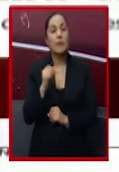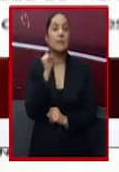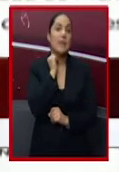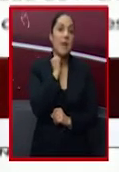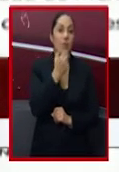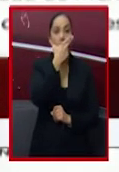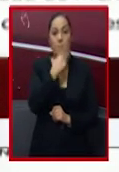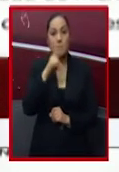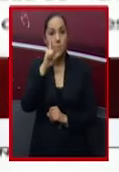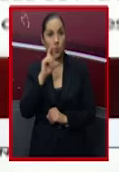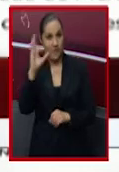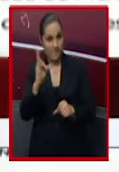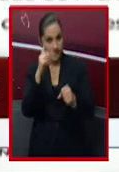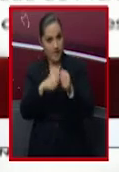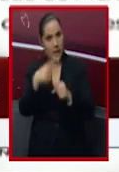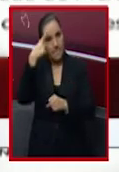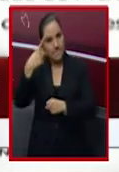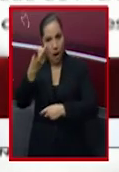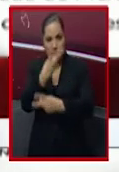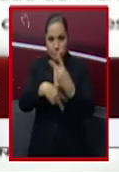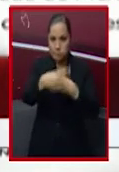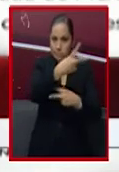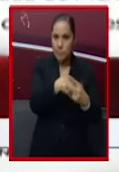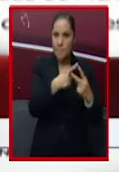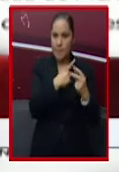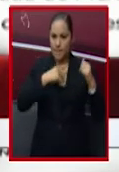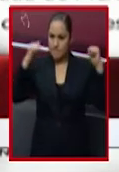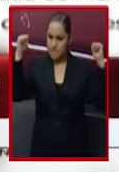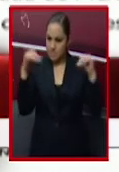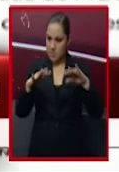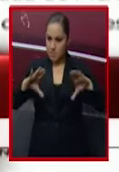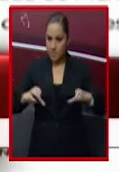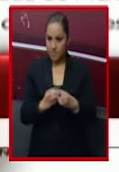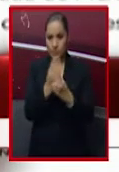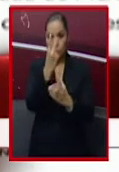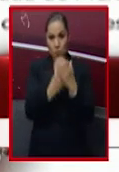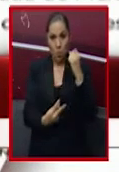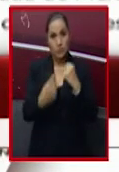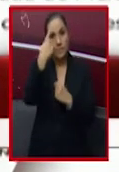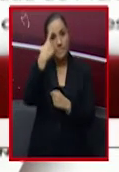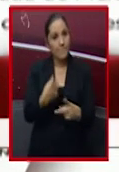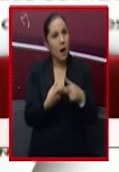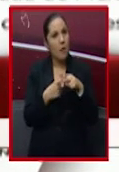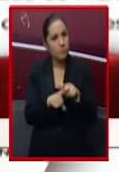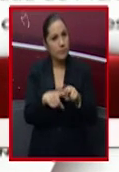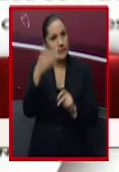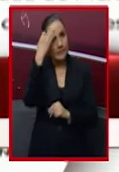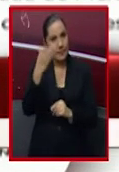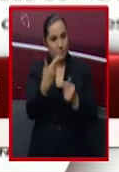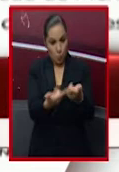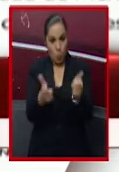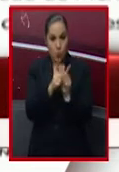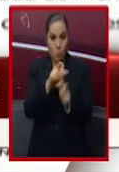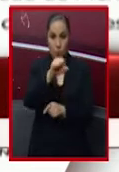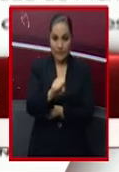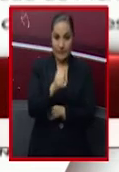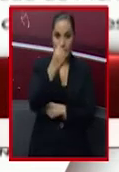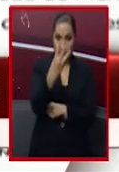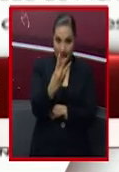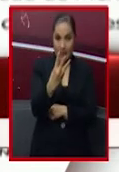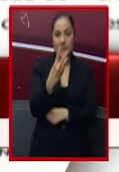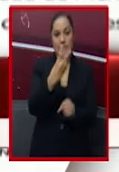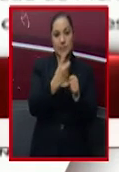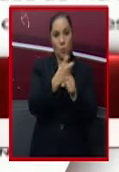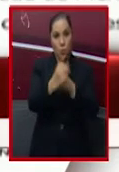de la República a sesión de Congreso General para la apertura del segundo periodo de sesiones ordinarias del segundo año de ejercicio